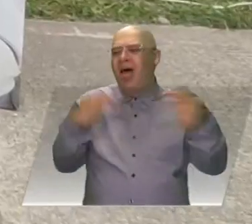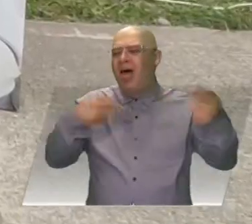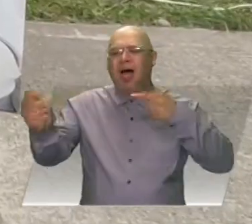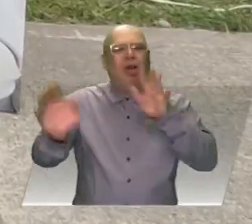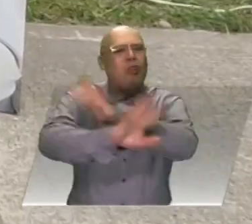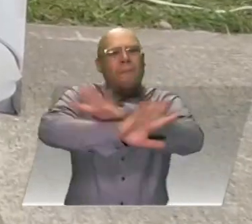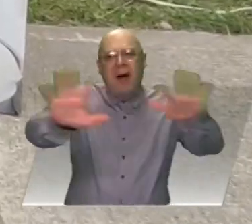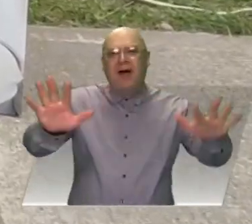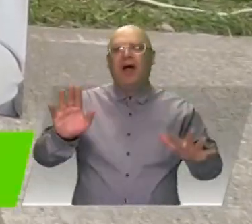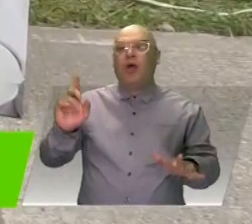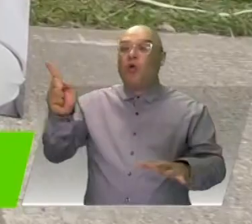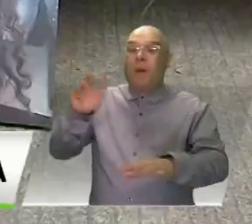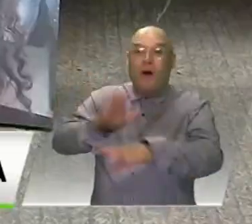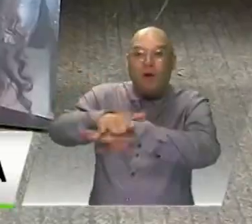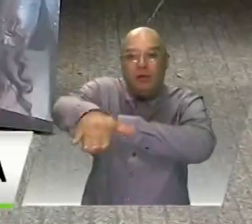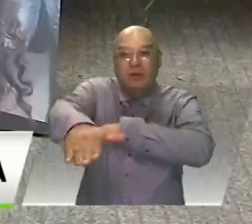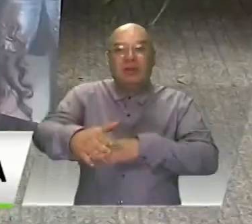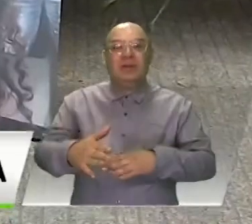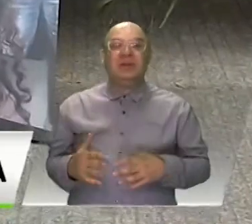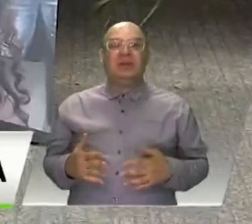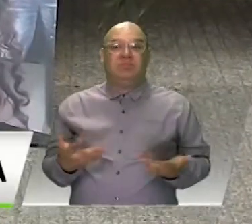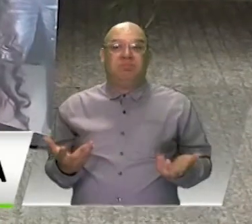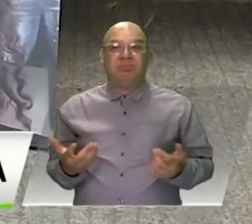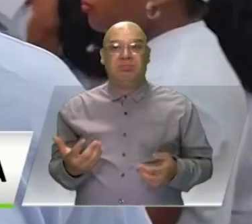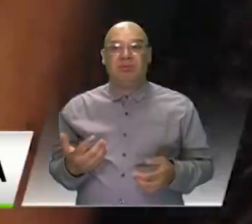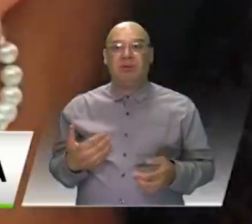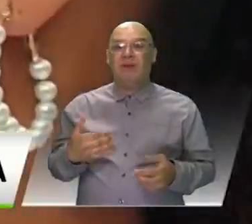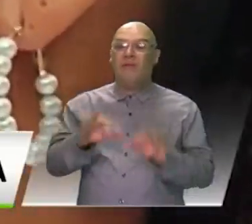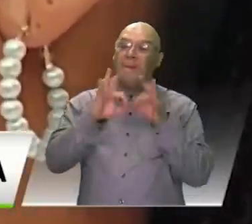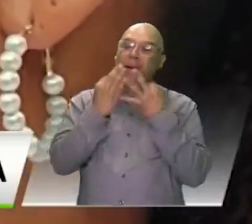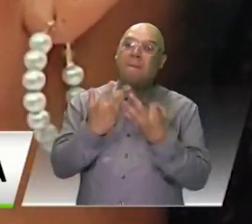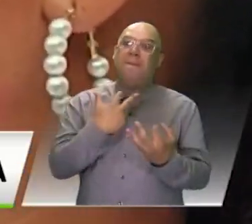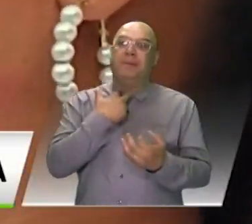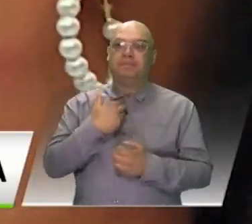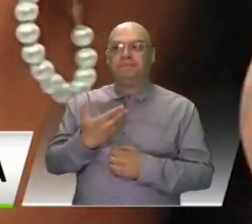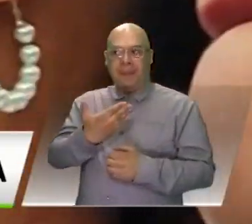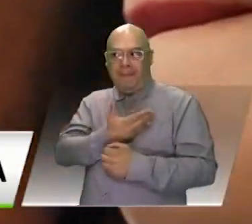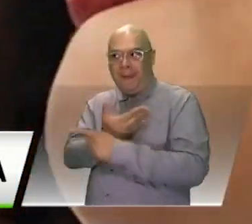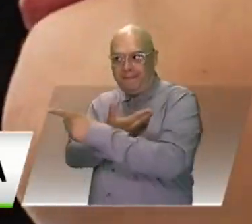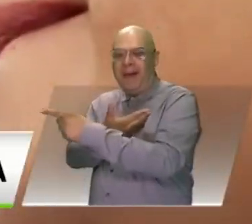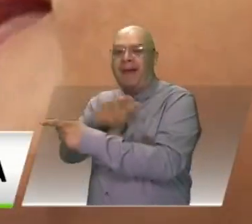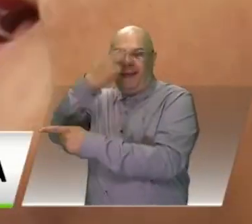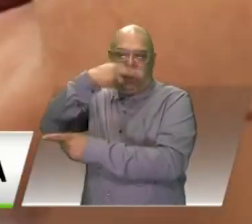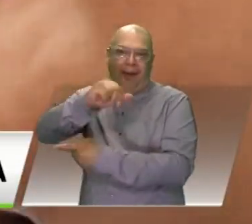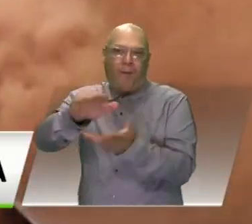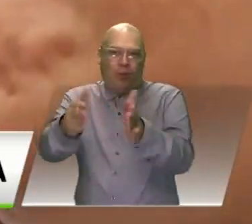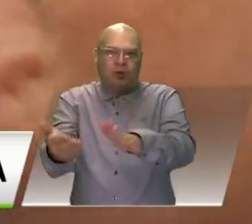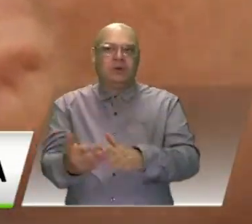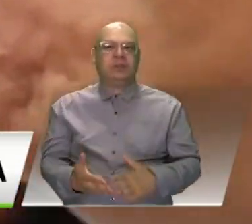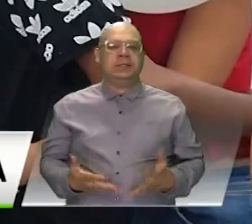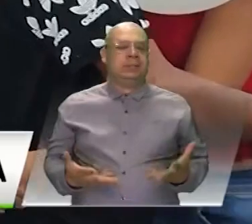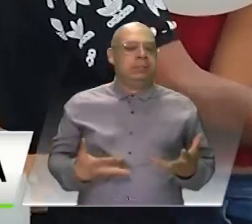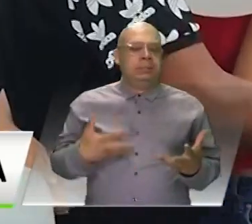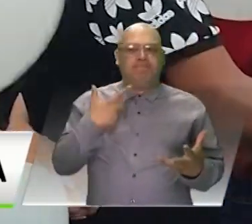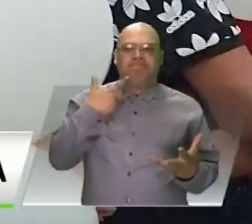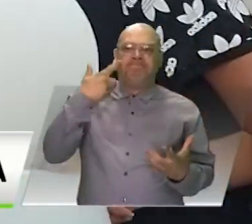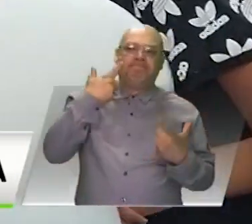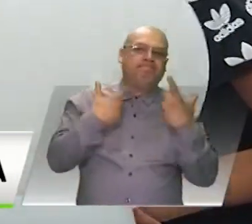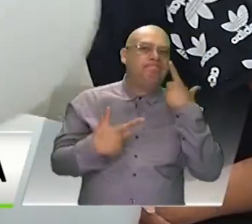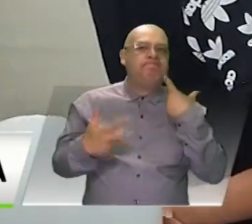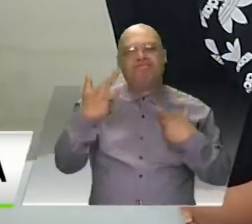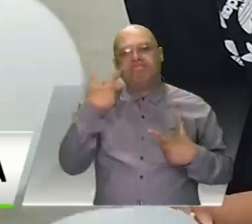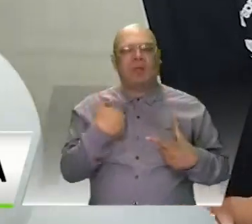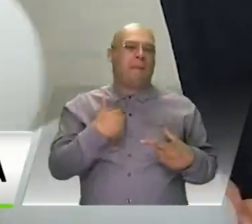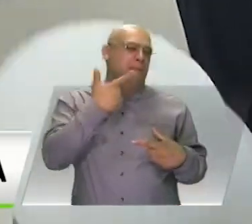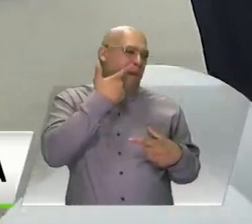las consecuencias que dejan es grande para nuestras familias. La madre de una de las víctimas no pudo contener las lágrimas y pidió a los